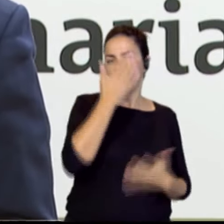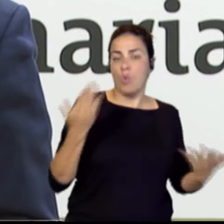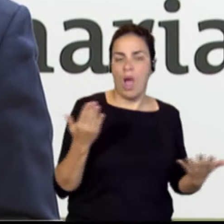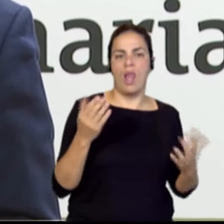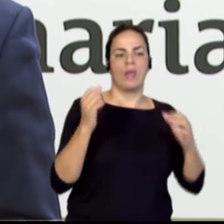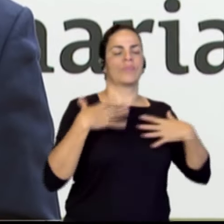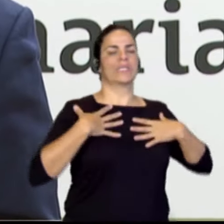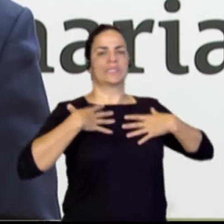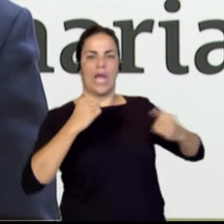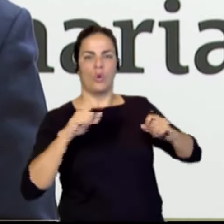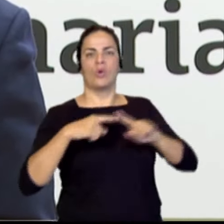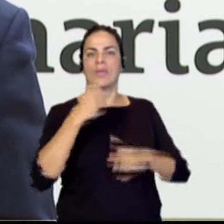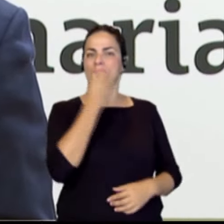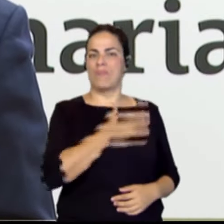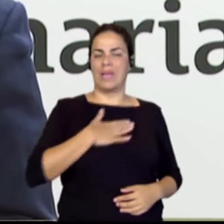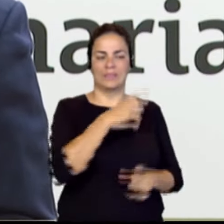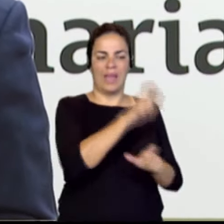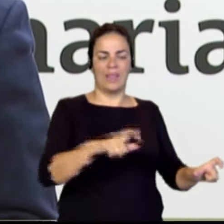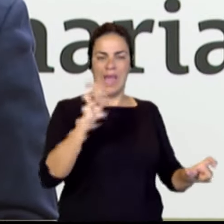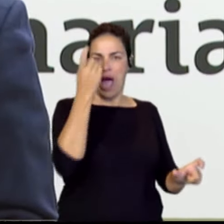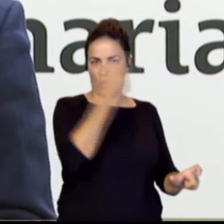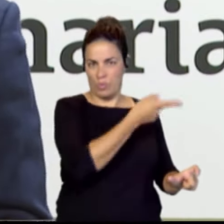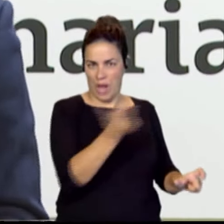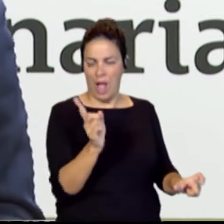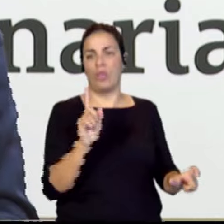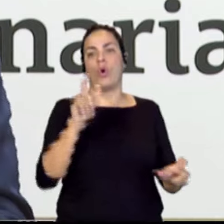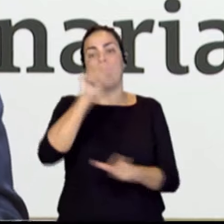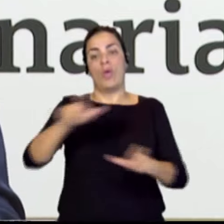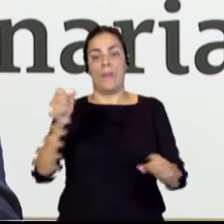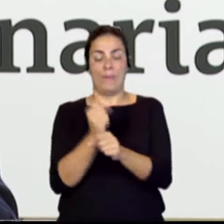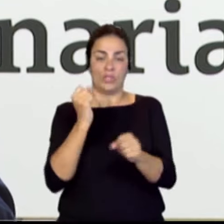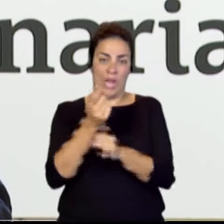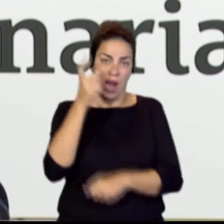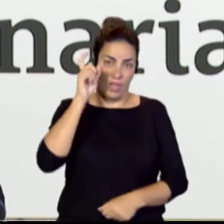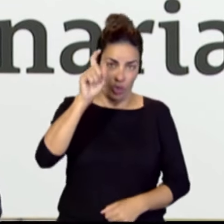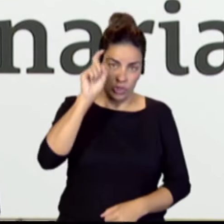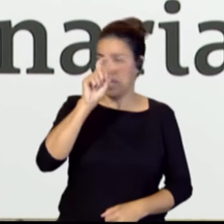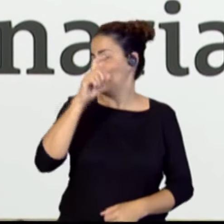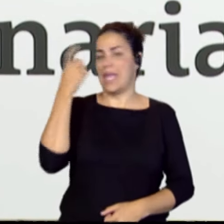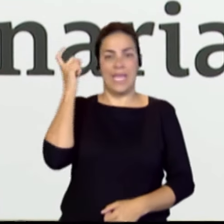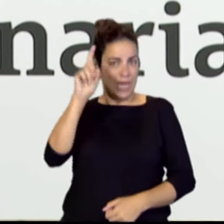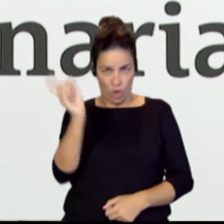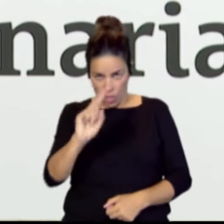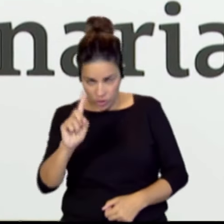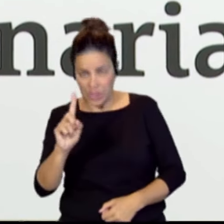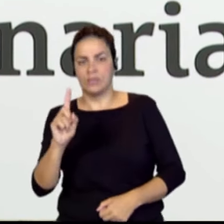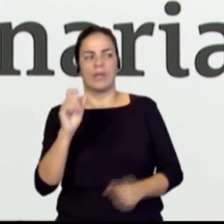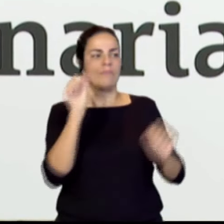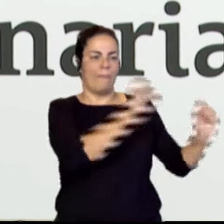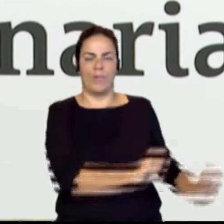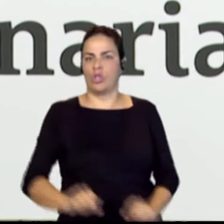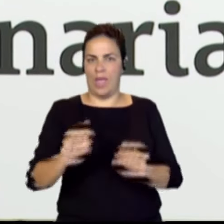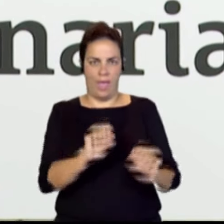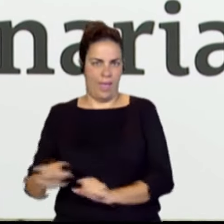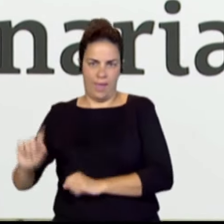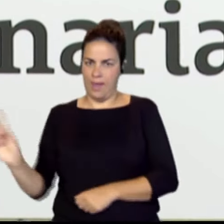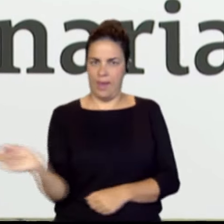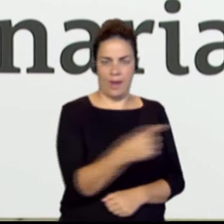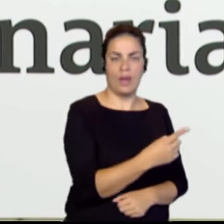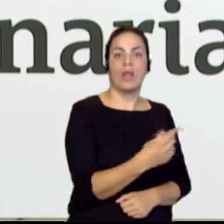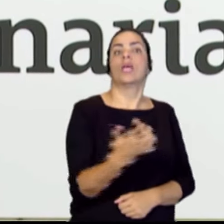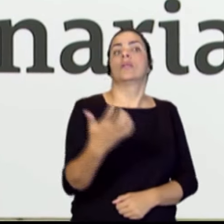el bienestar del alumnado del personal docente y no docente en cada una de las situaciones